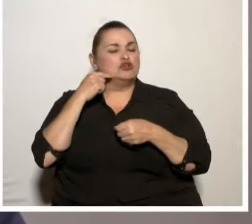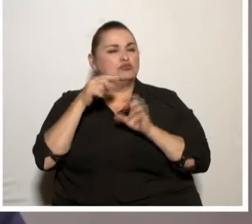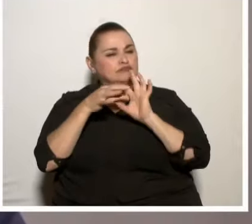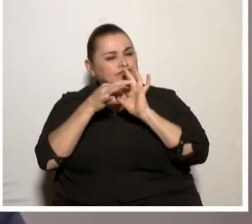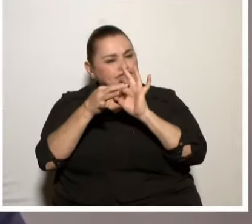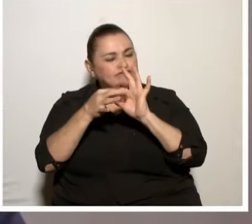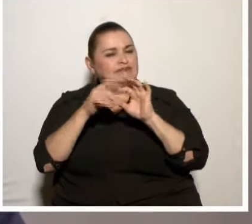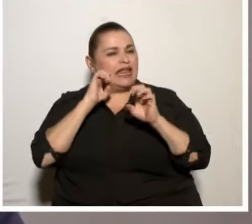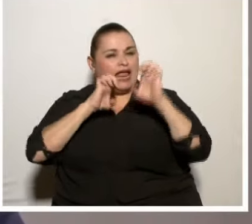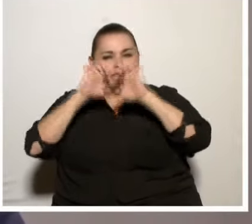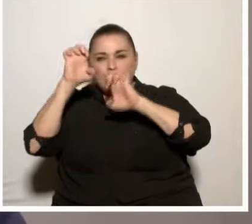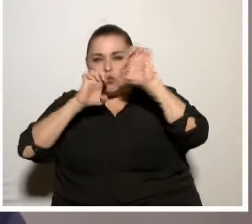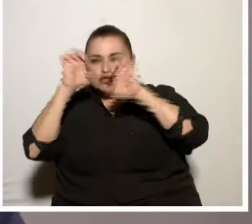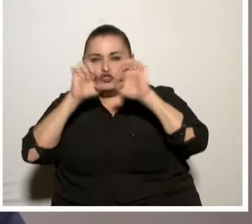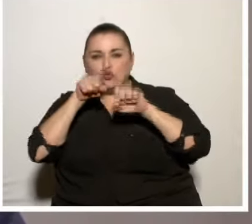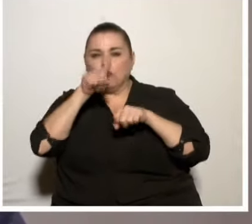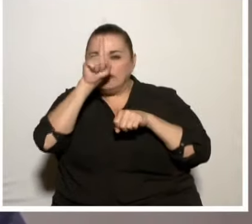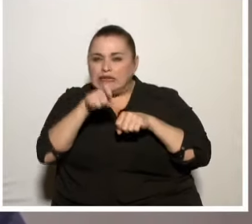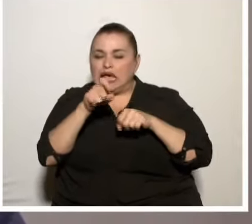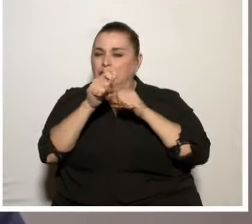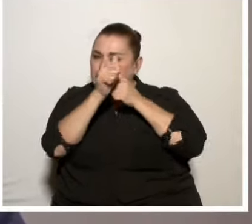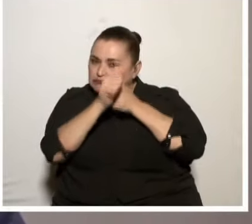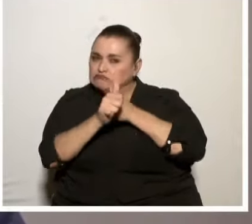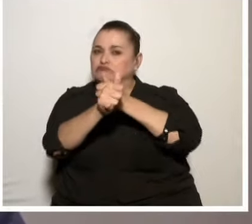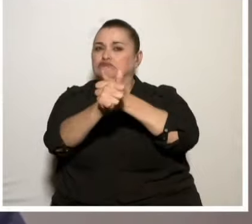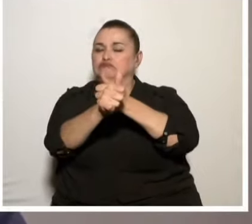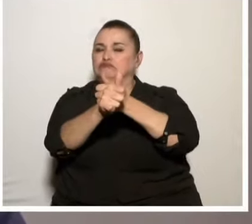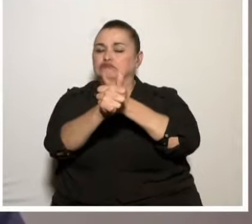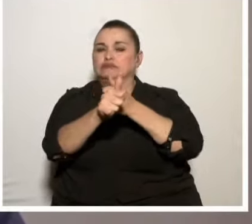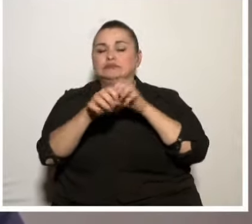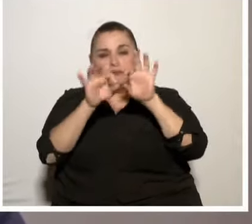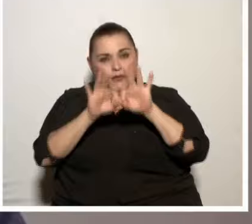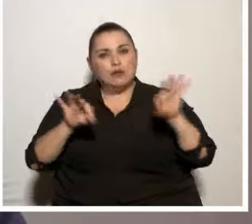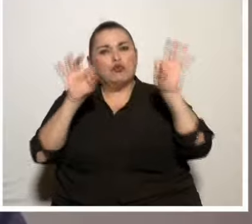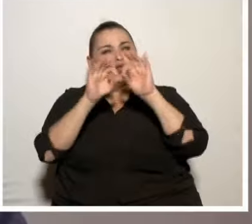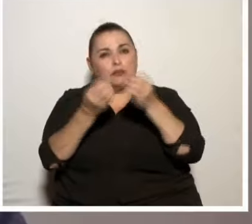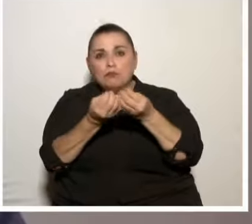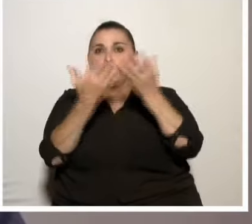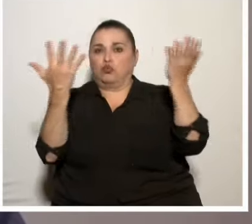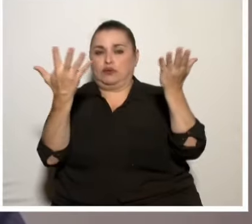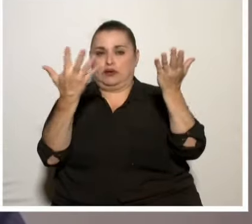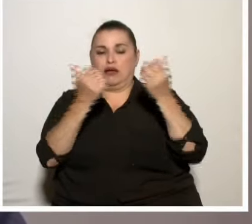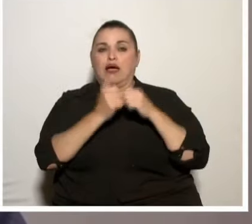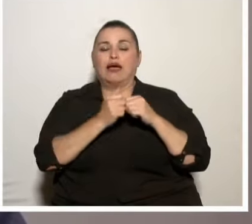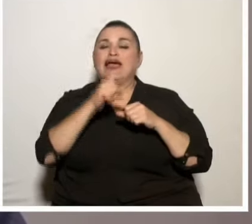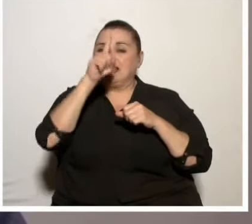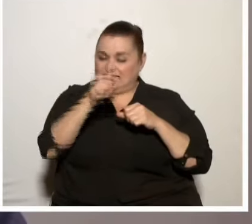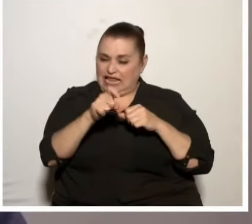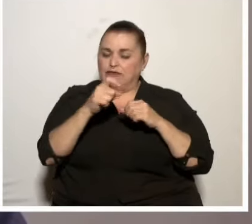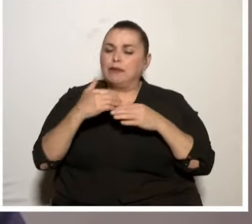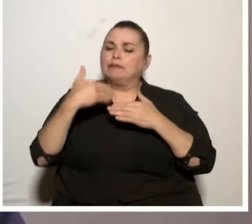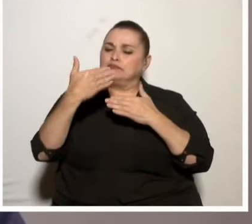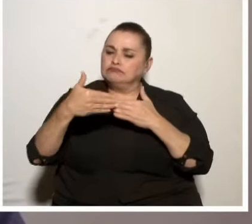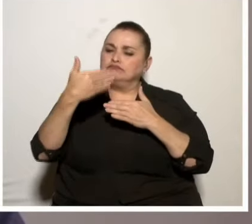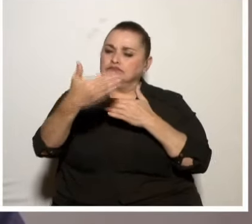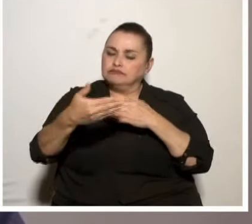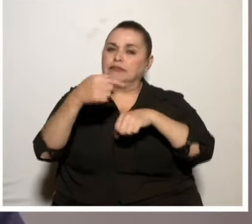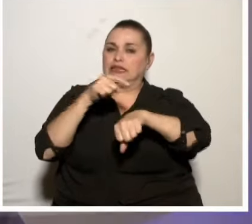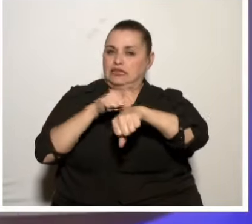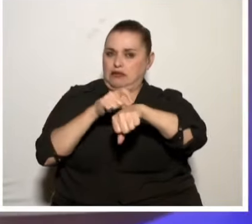ley. Y esa evaluación tiene que ser independiente, tiene que ser pública, pero que tiene que ser periódica también.